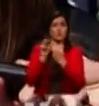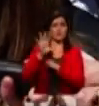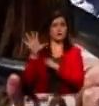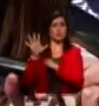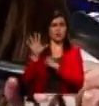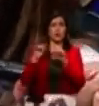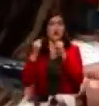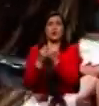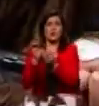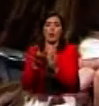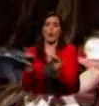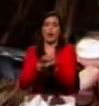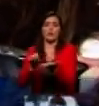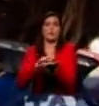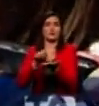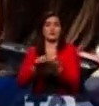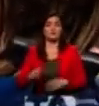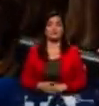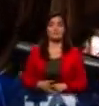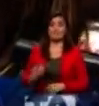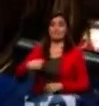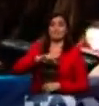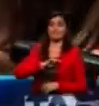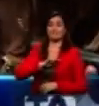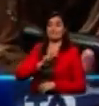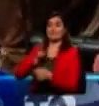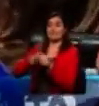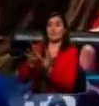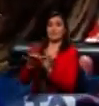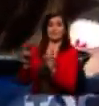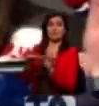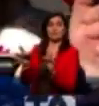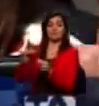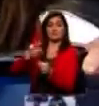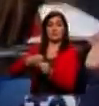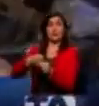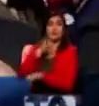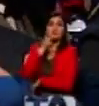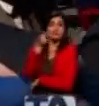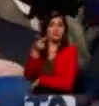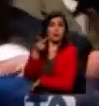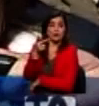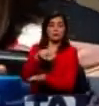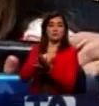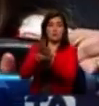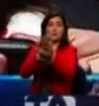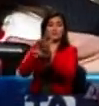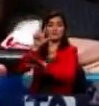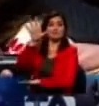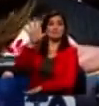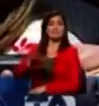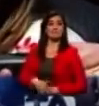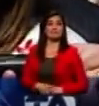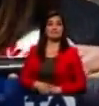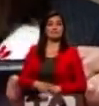la formación, ¿es correcto? Pues no hemos estado en la redacción de ese documento, pero es un pronunciamiento público. Respaldamos como militantes de Alianza